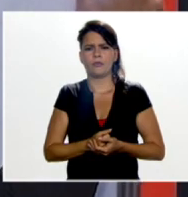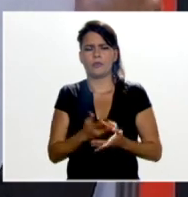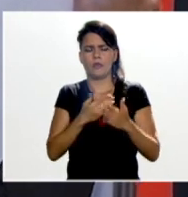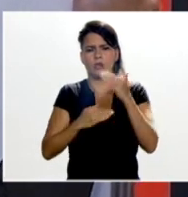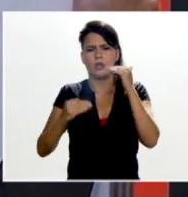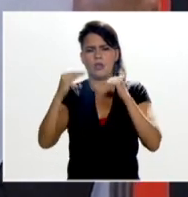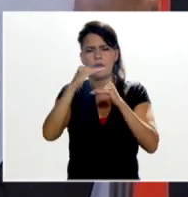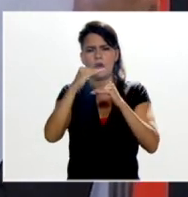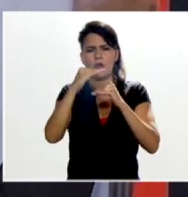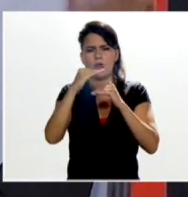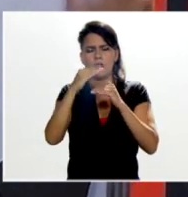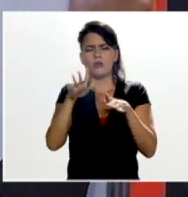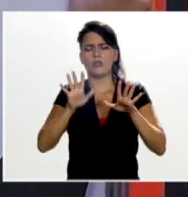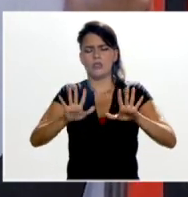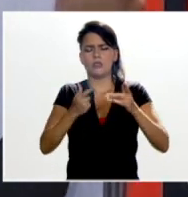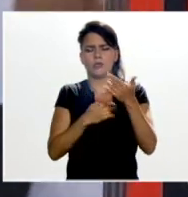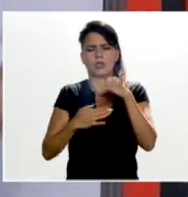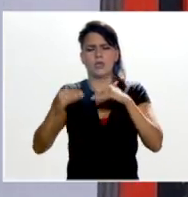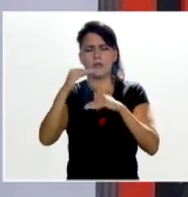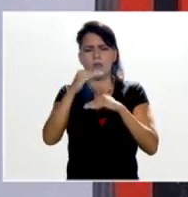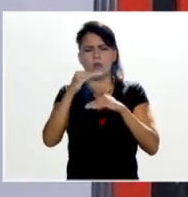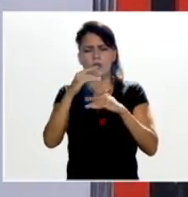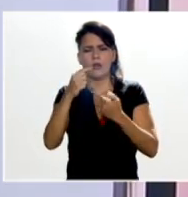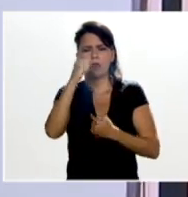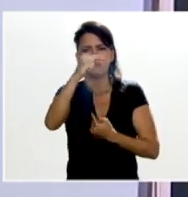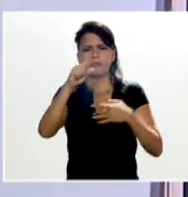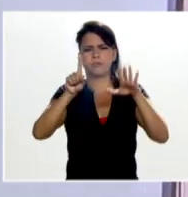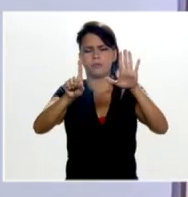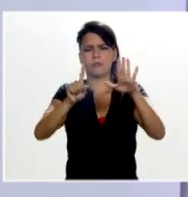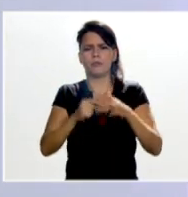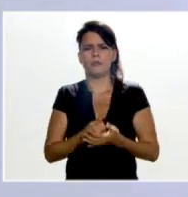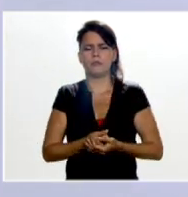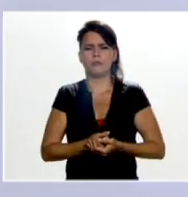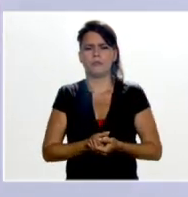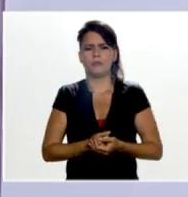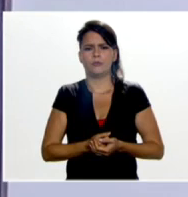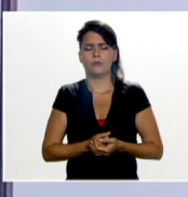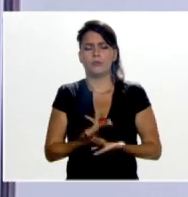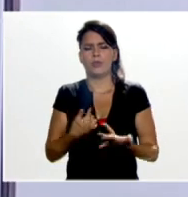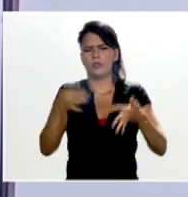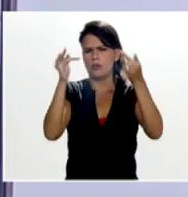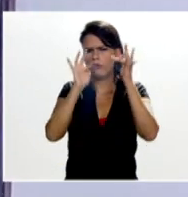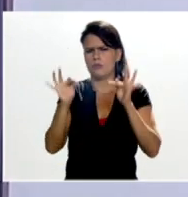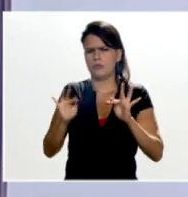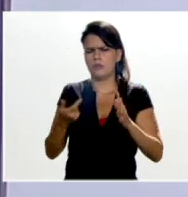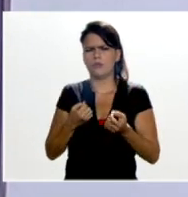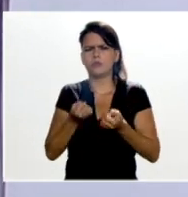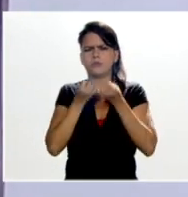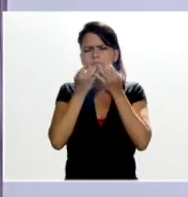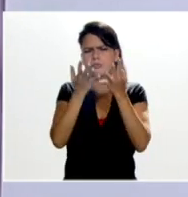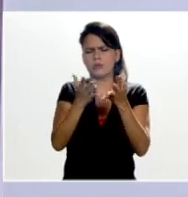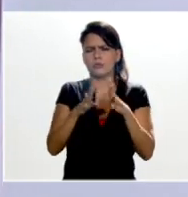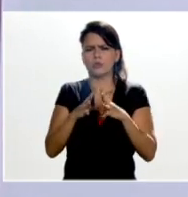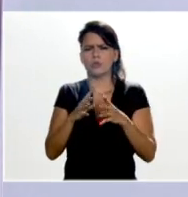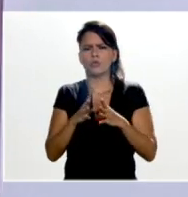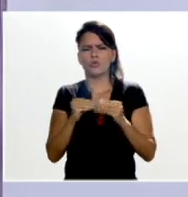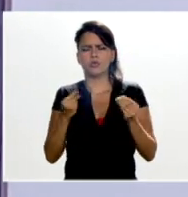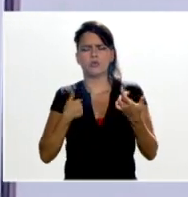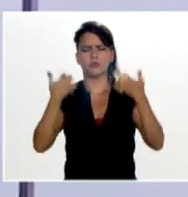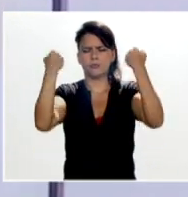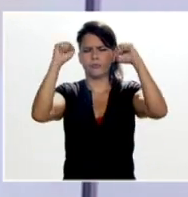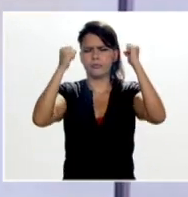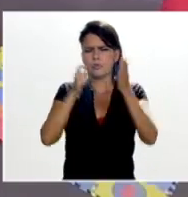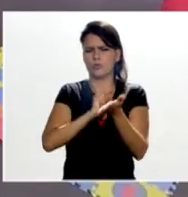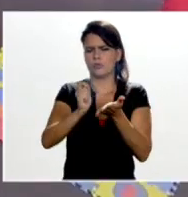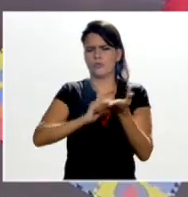elevado a el 10 a la menos 6. Y de esta forma expresamos ese ejercicio en